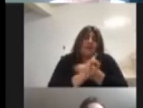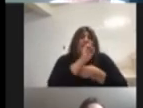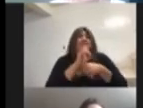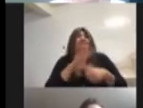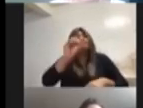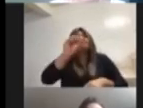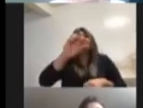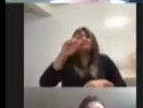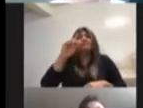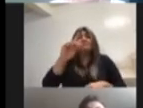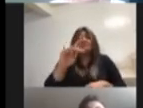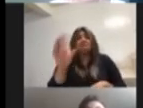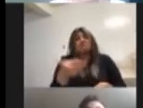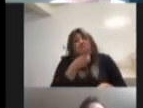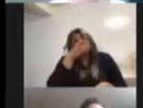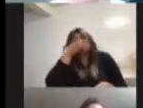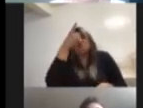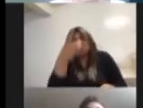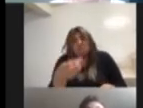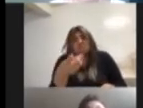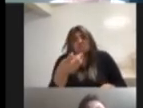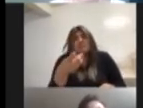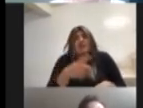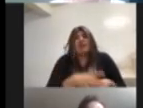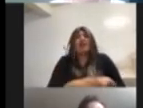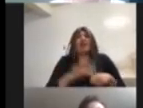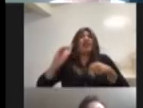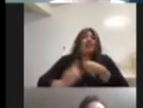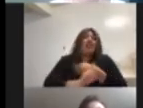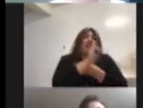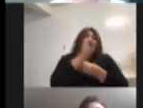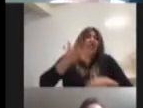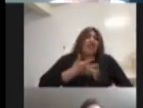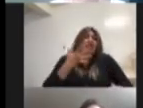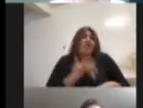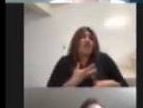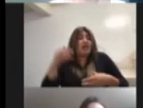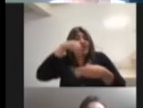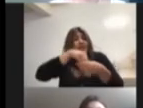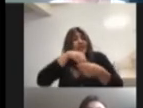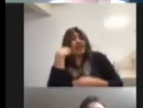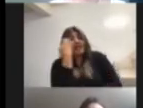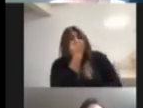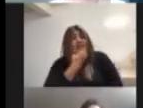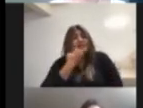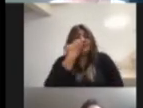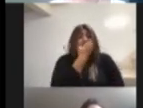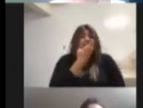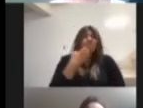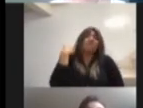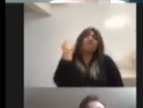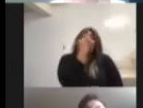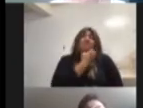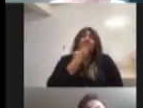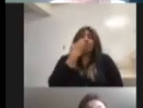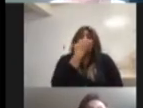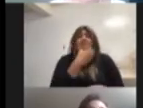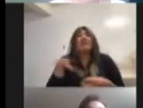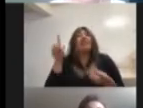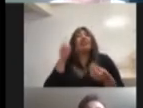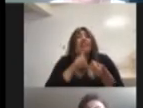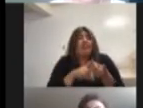Es decir, el problema en última instancia está dentro de las escuelas. En las escuelas es donde la parte